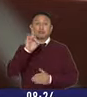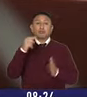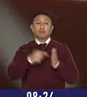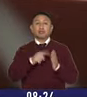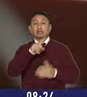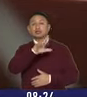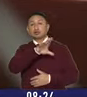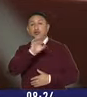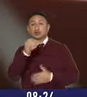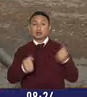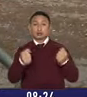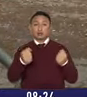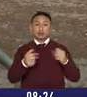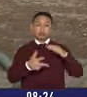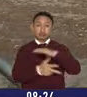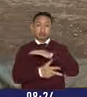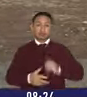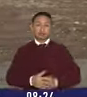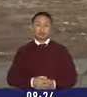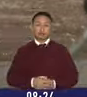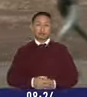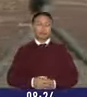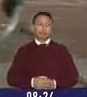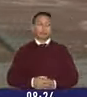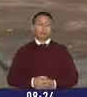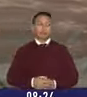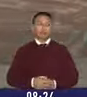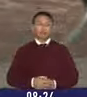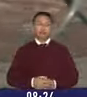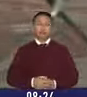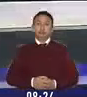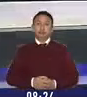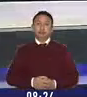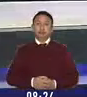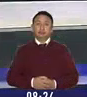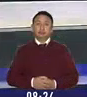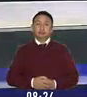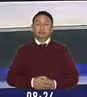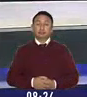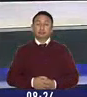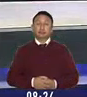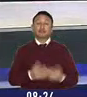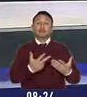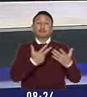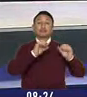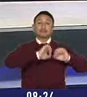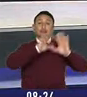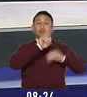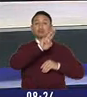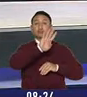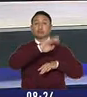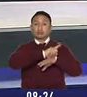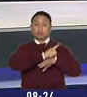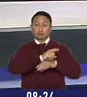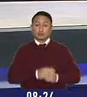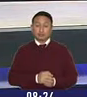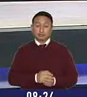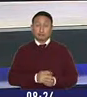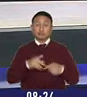8.150 vehículos, informó Sofía Vintimilla. 8 de la mañana con 24 minutos.